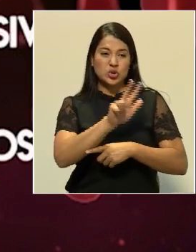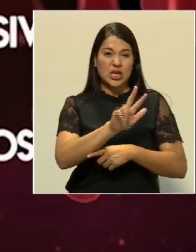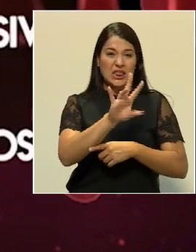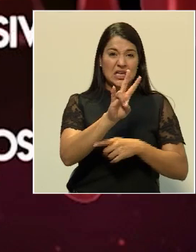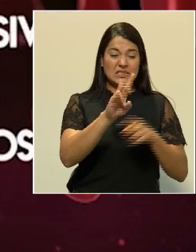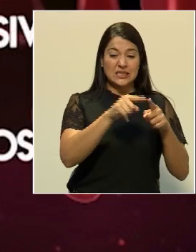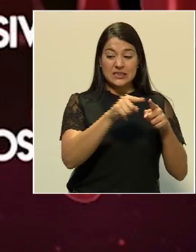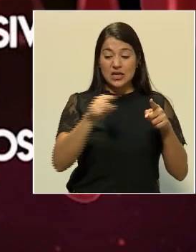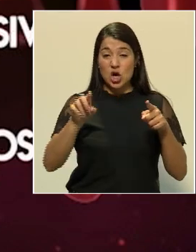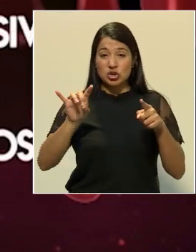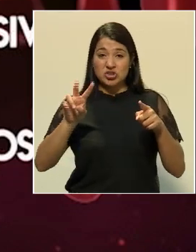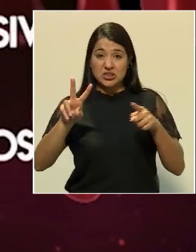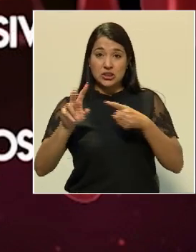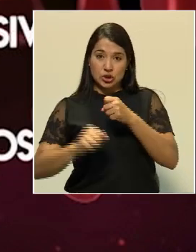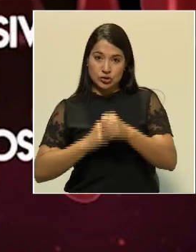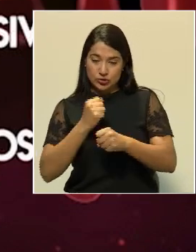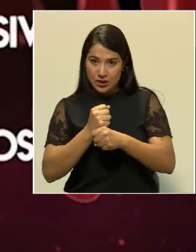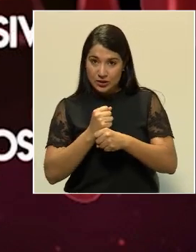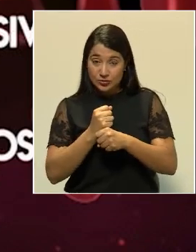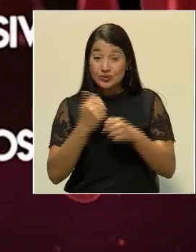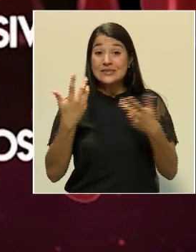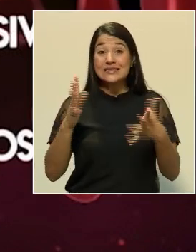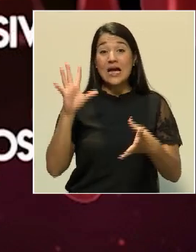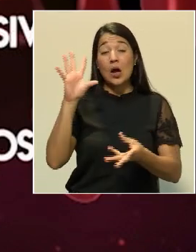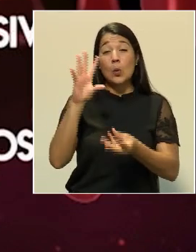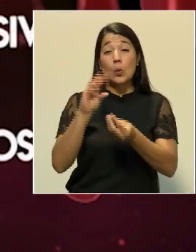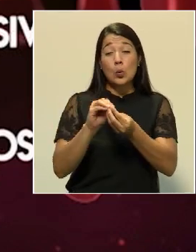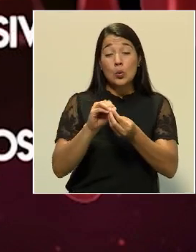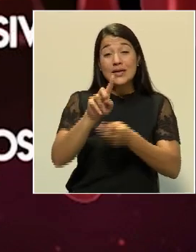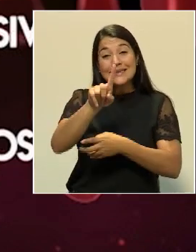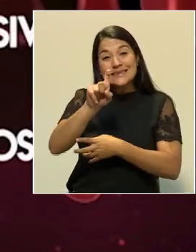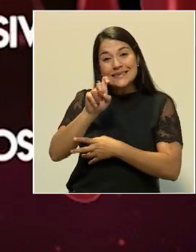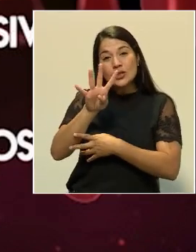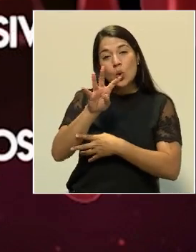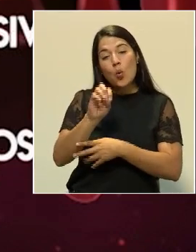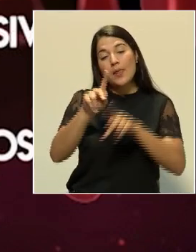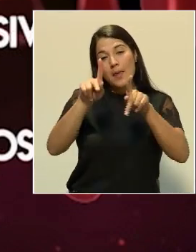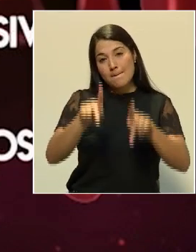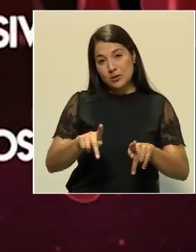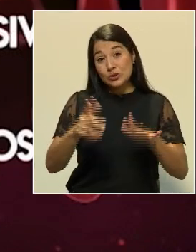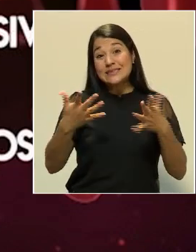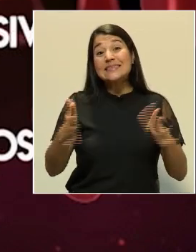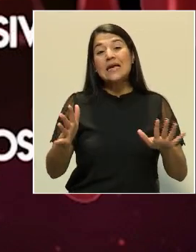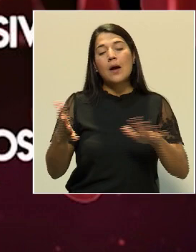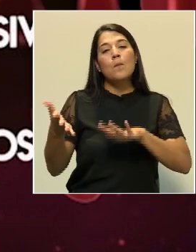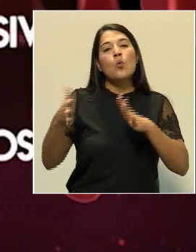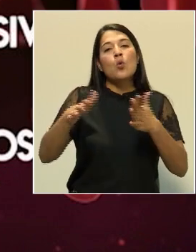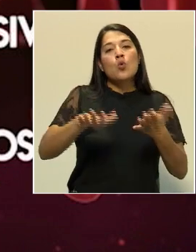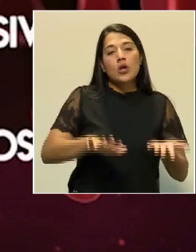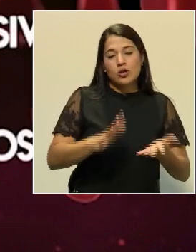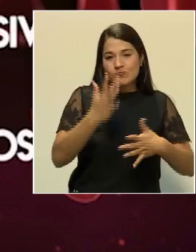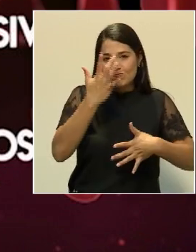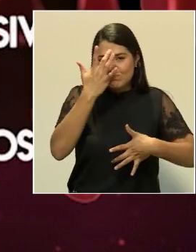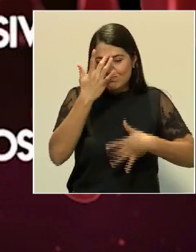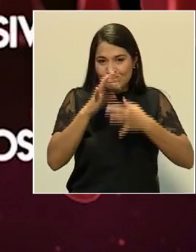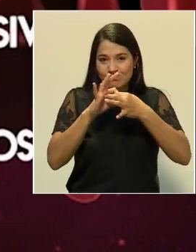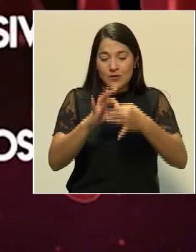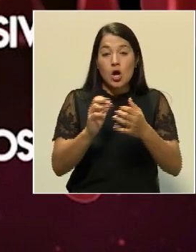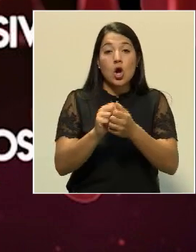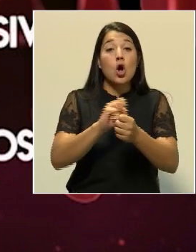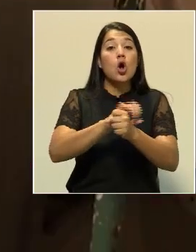37 y 82 años. En total, 140 personas murieron por complicaciones de salud atribuidas a